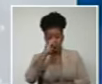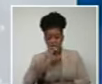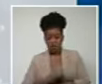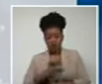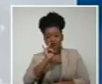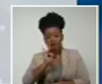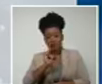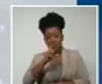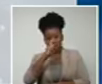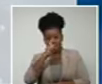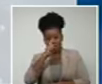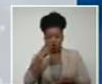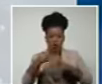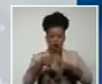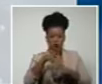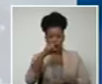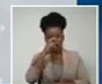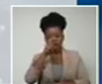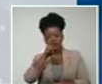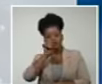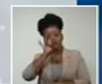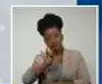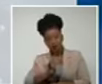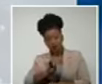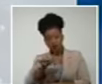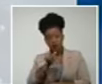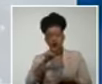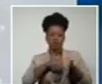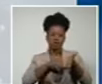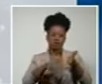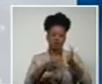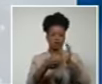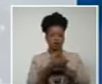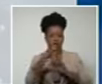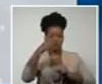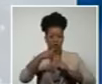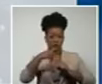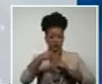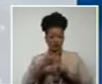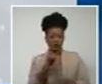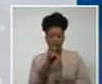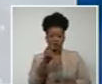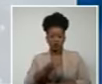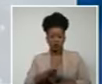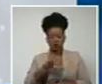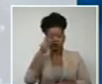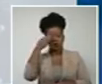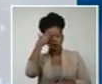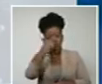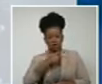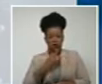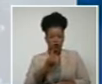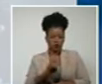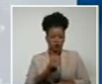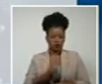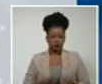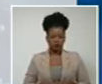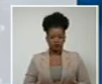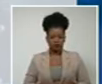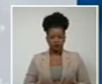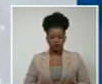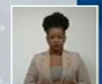17. Hablamos también de las provincias de Matanzas con un caso, Ciego de Ávila con 1, en los municipios